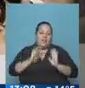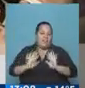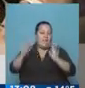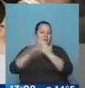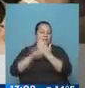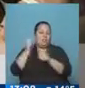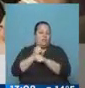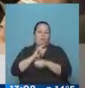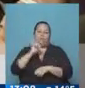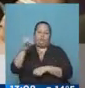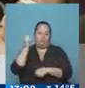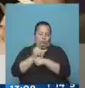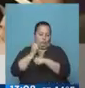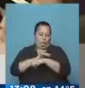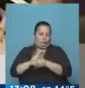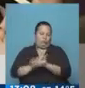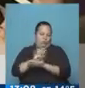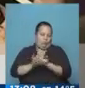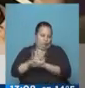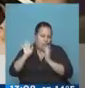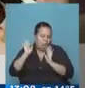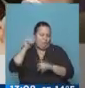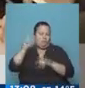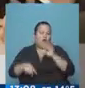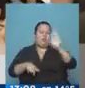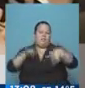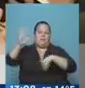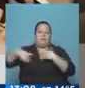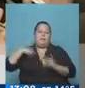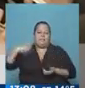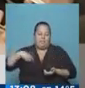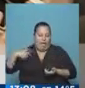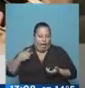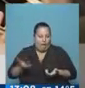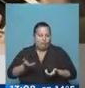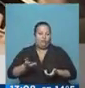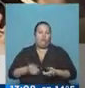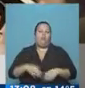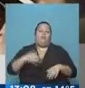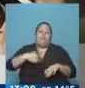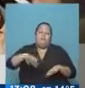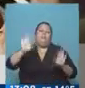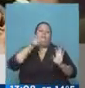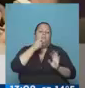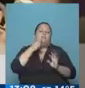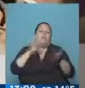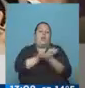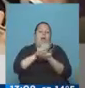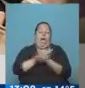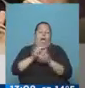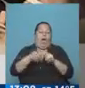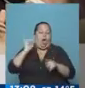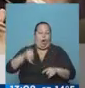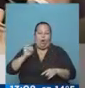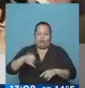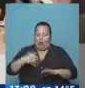sea el ministerio de trabajo el que trabaje eventualmente con la cita los sindicatos y eventualmente con la consideración obligatoria